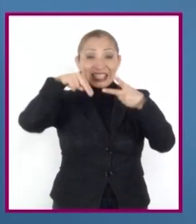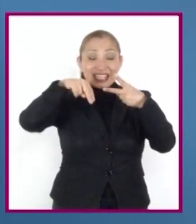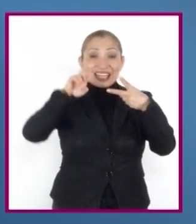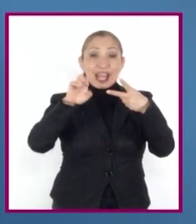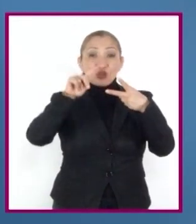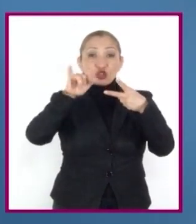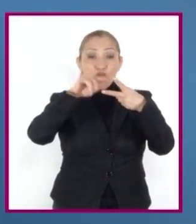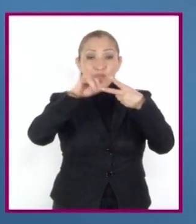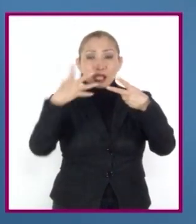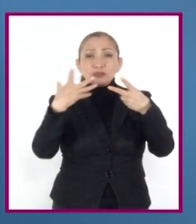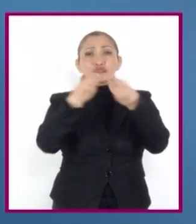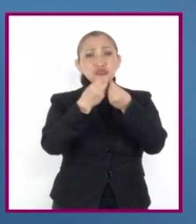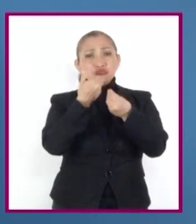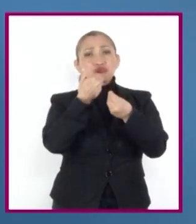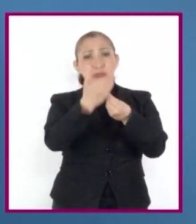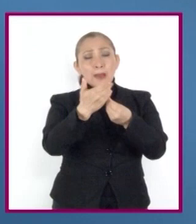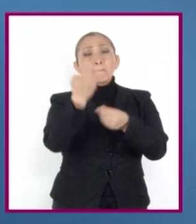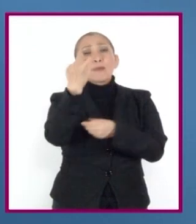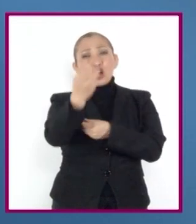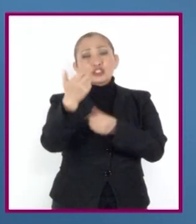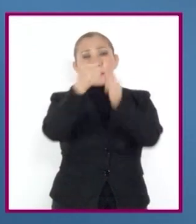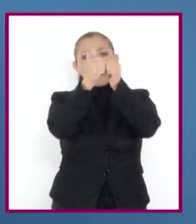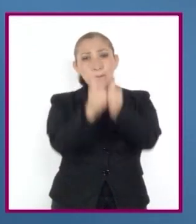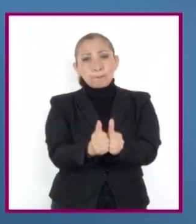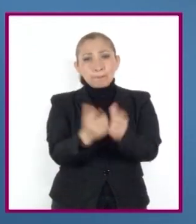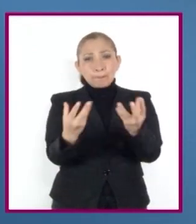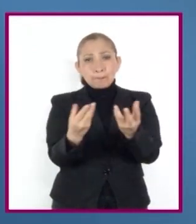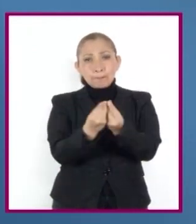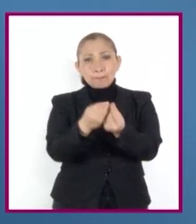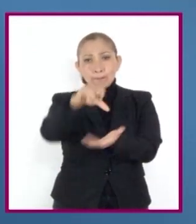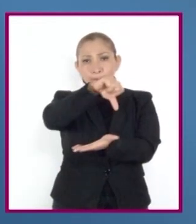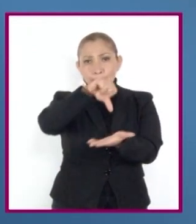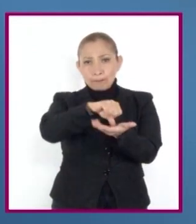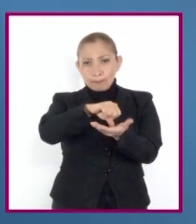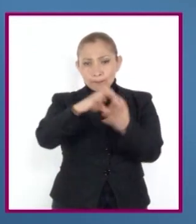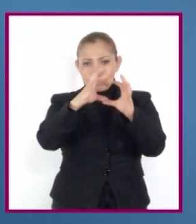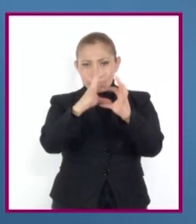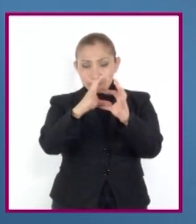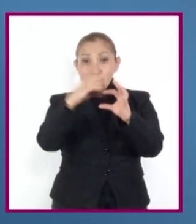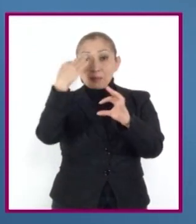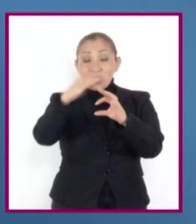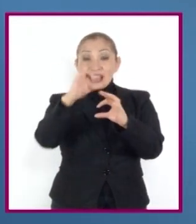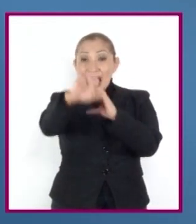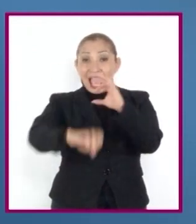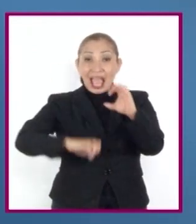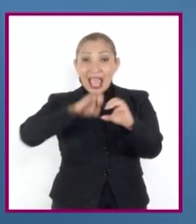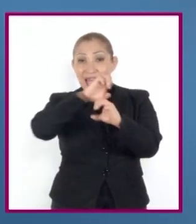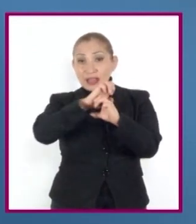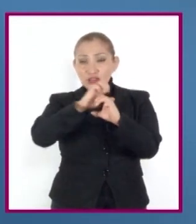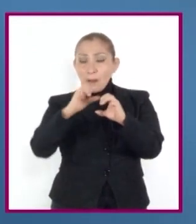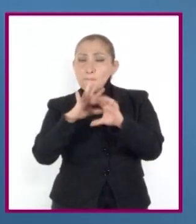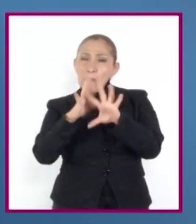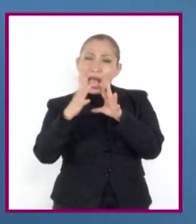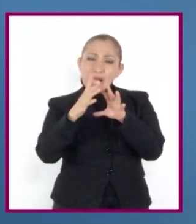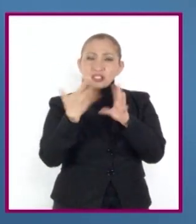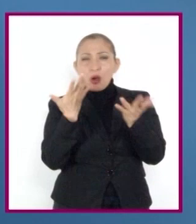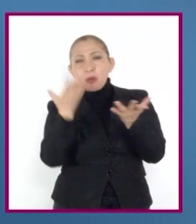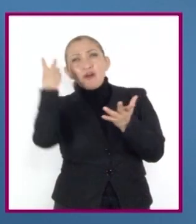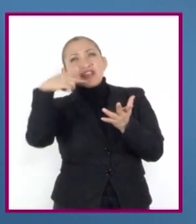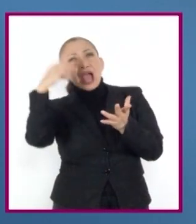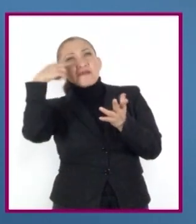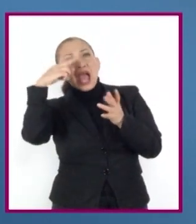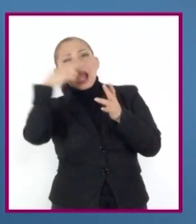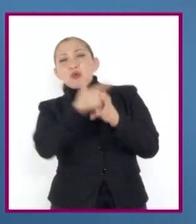neutrones se llevan muy bien y por eso permanecen juntos en el núcleo, mientras que el electrón tiene más un espíritu